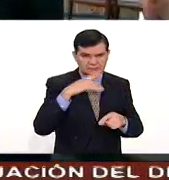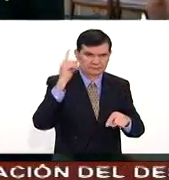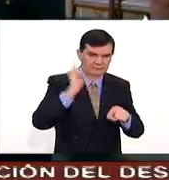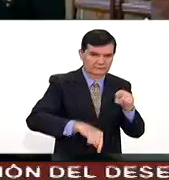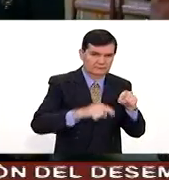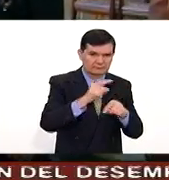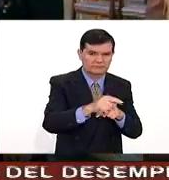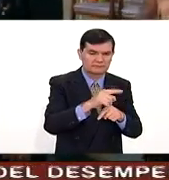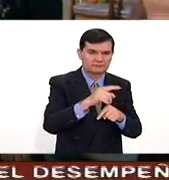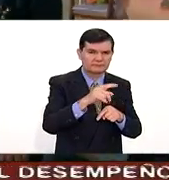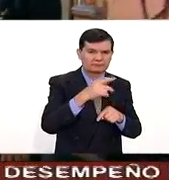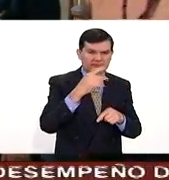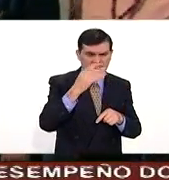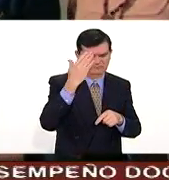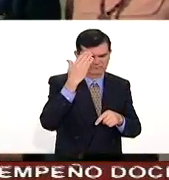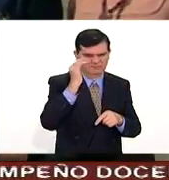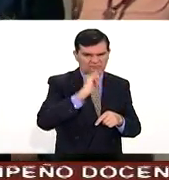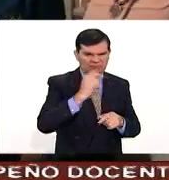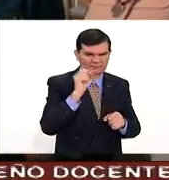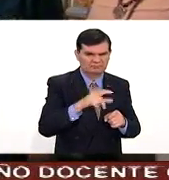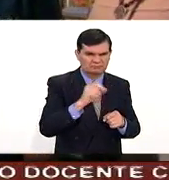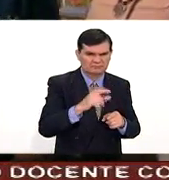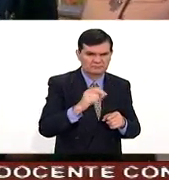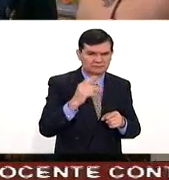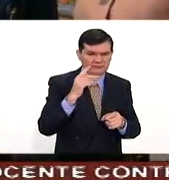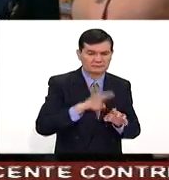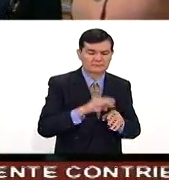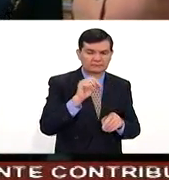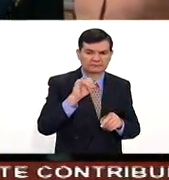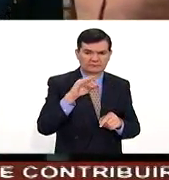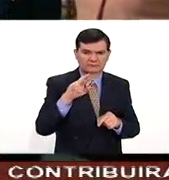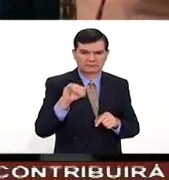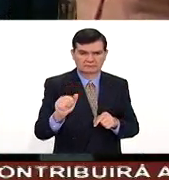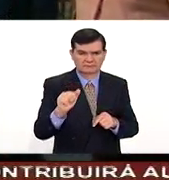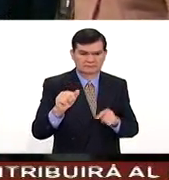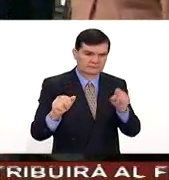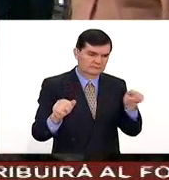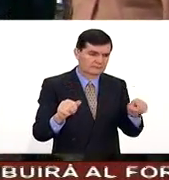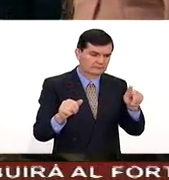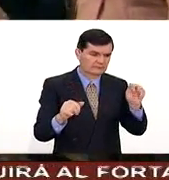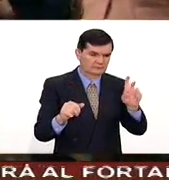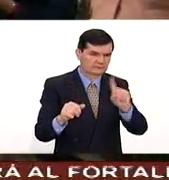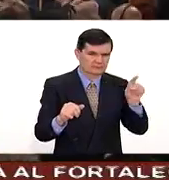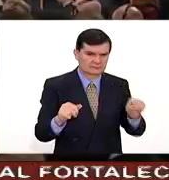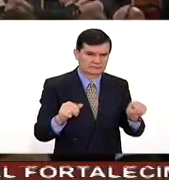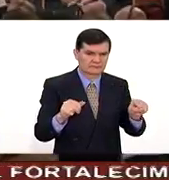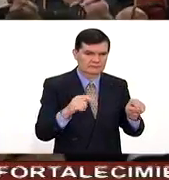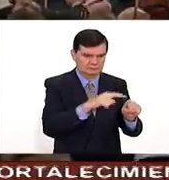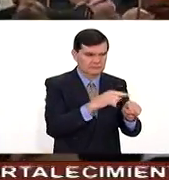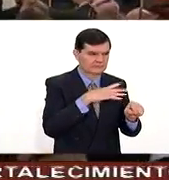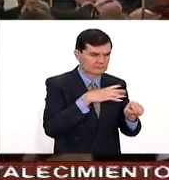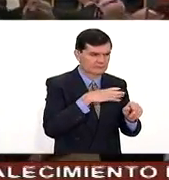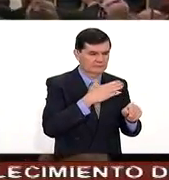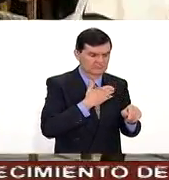dictador. Pero a diferencia de lo que ocurrió, por ejemplo, en Siria, ahí en Túnez sí hubo un proceso democrático y no